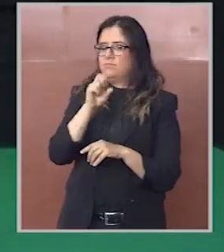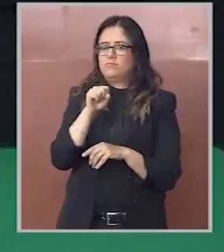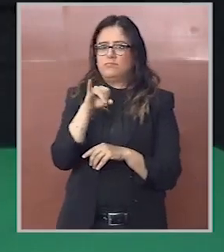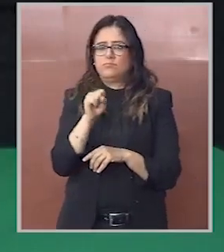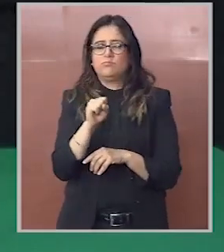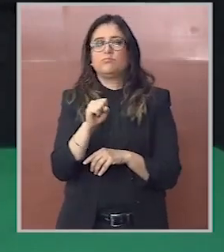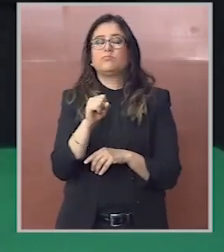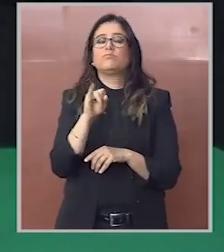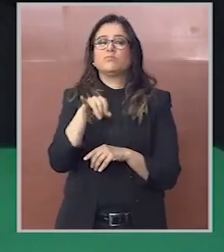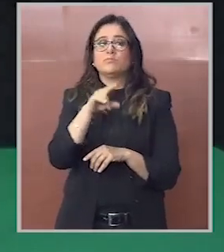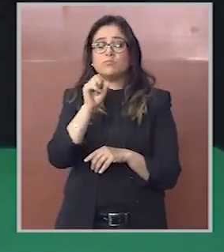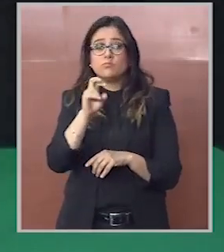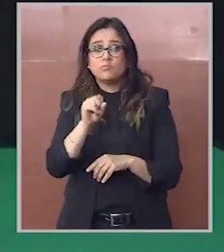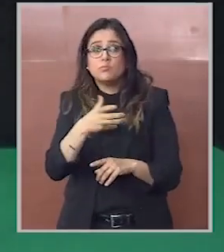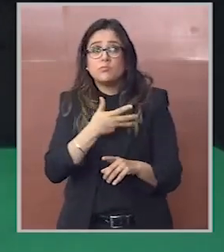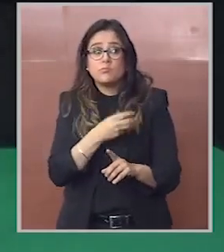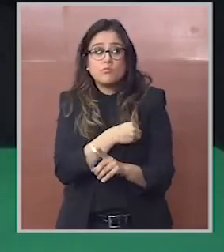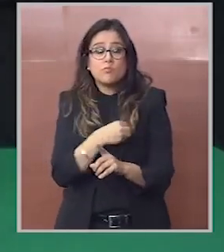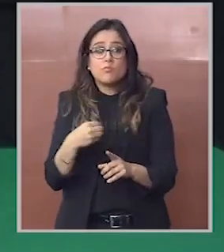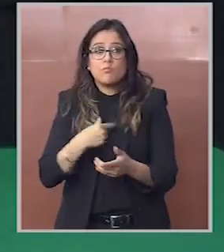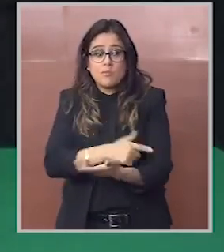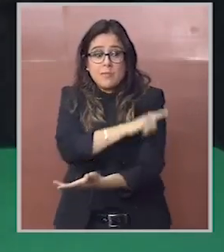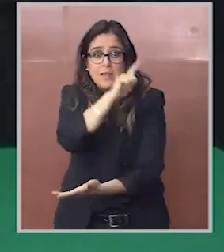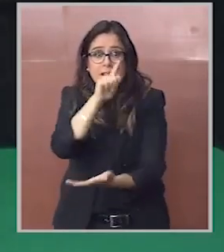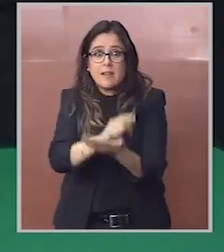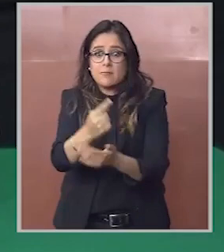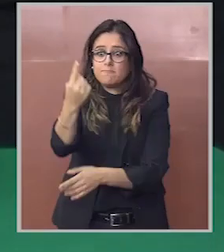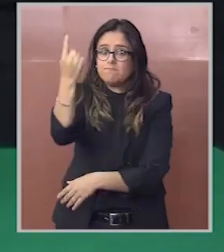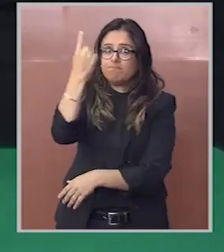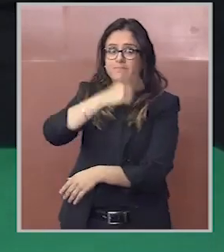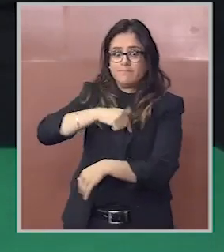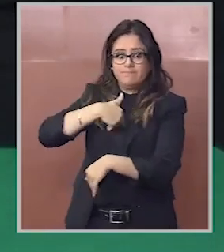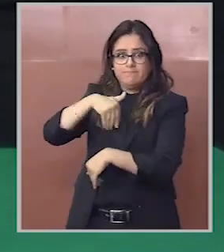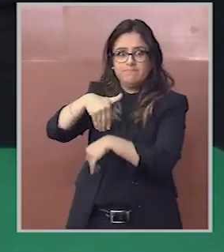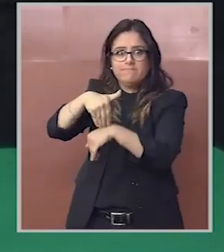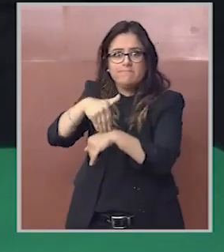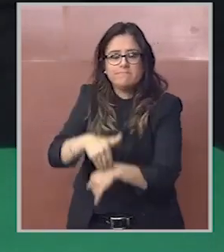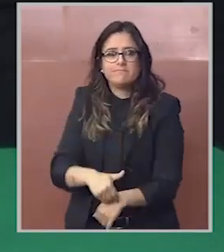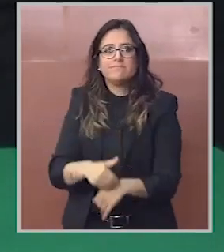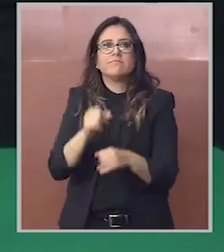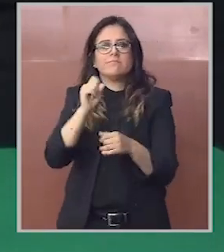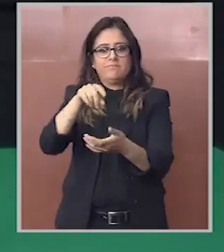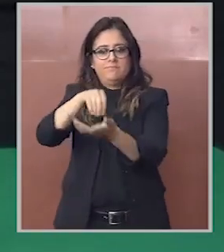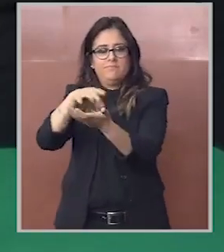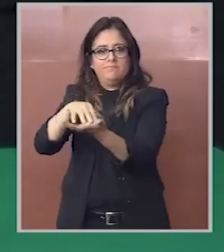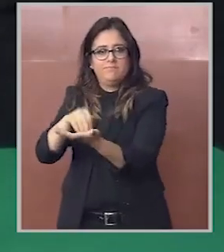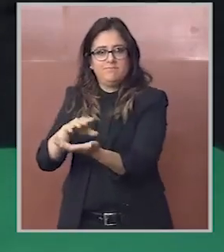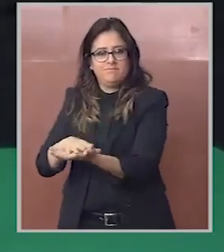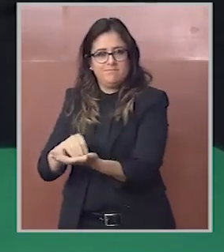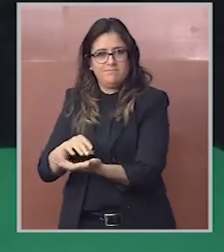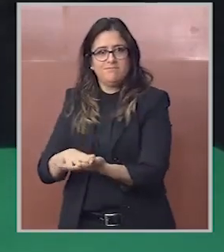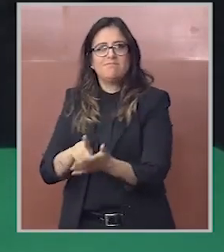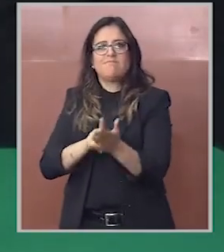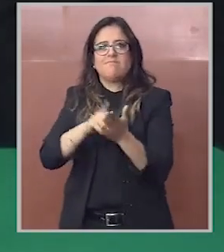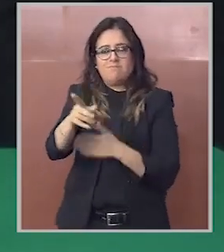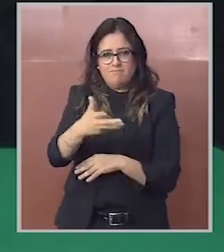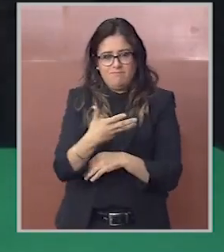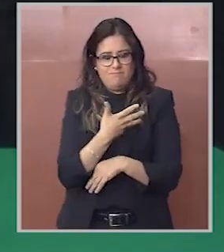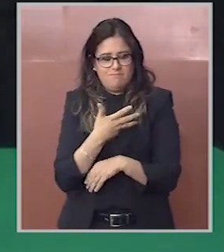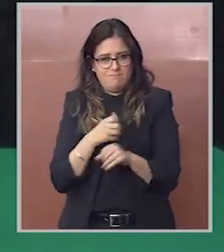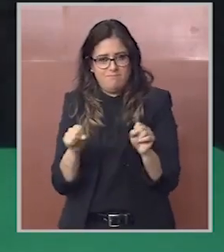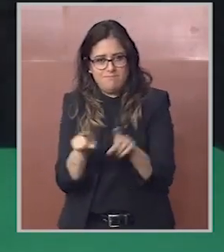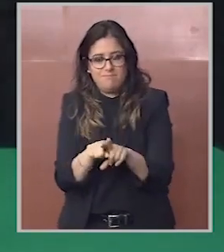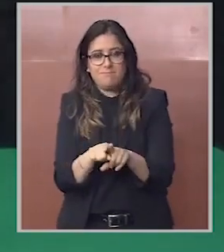mexicano también es suscriptor y también se ha obligado voluntariamente a hacerlo no adelante por favor y hay un